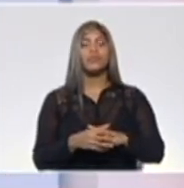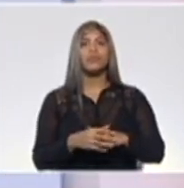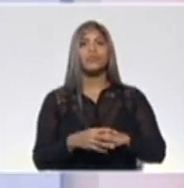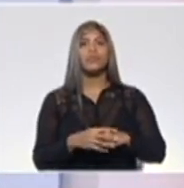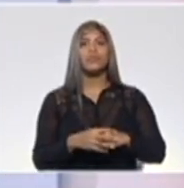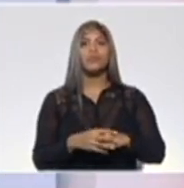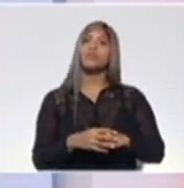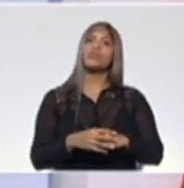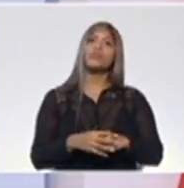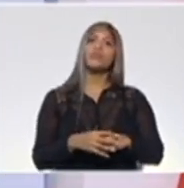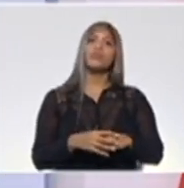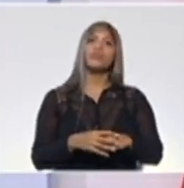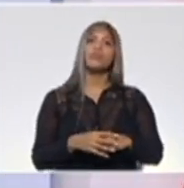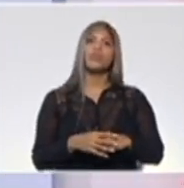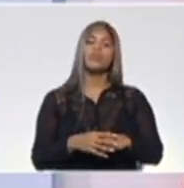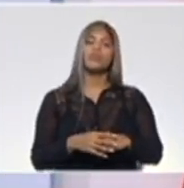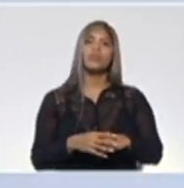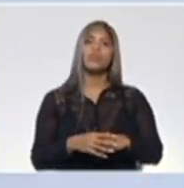de remarcar.